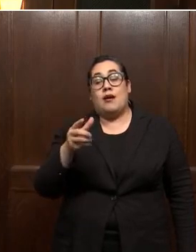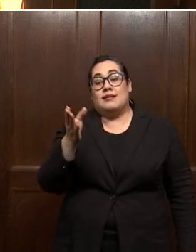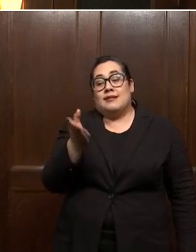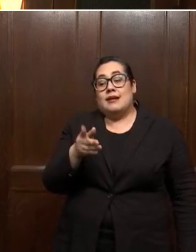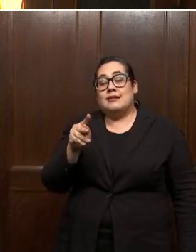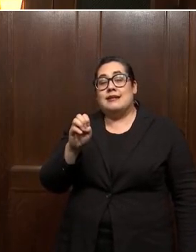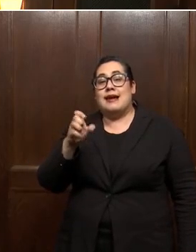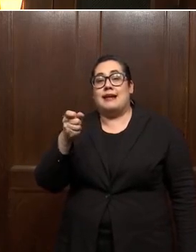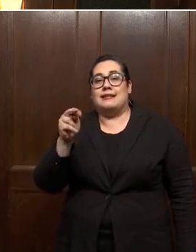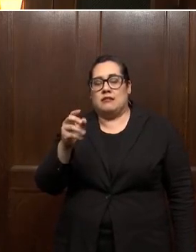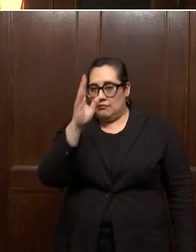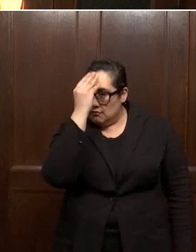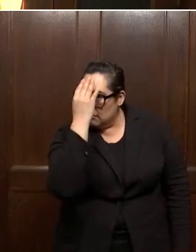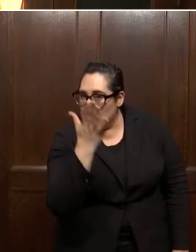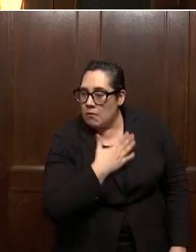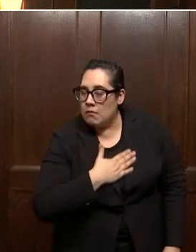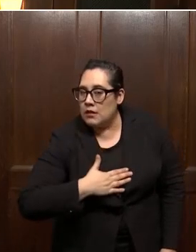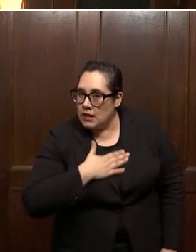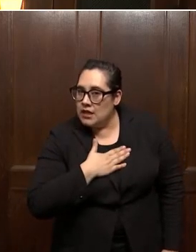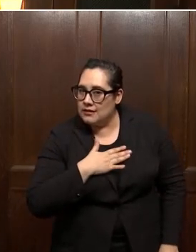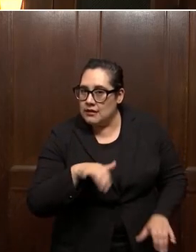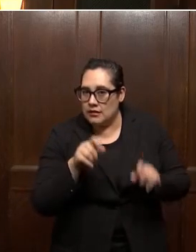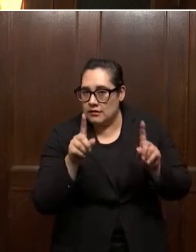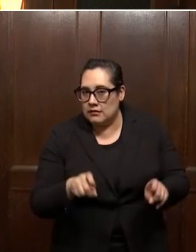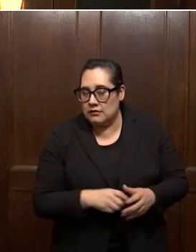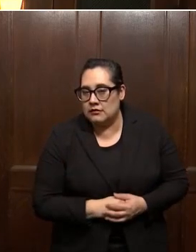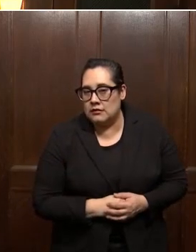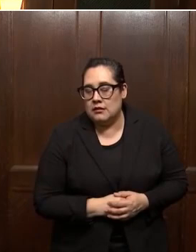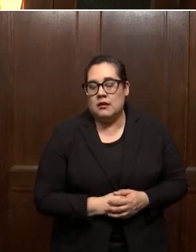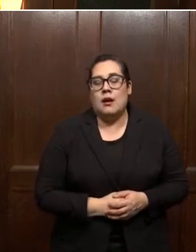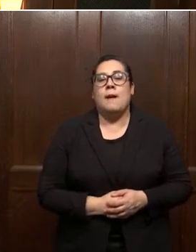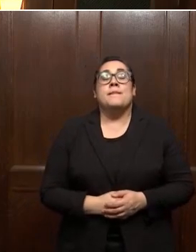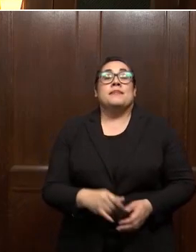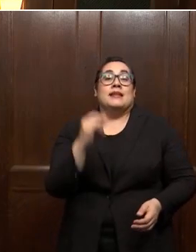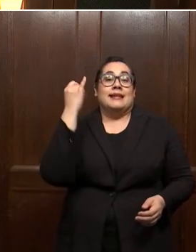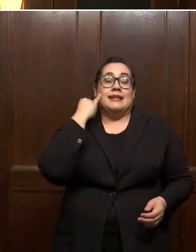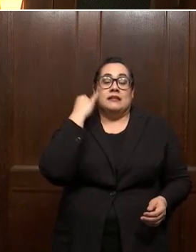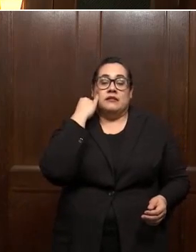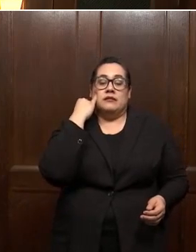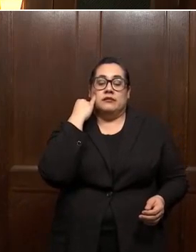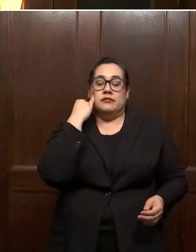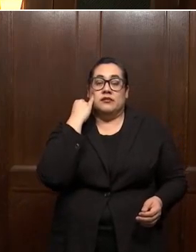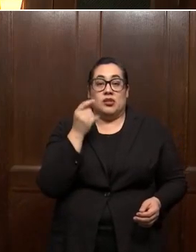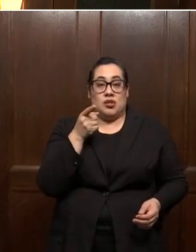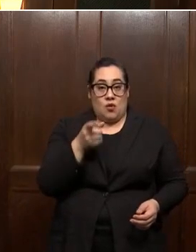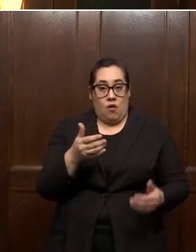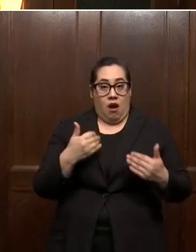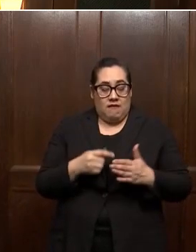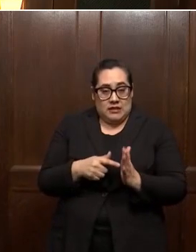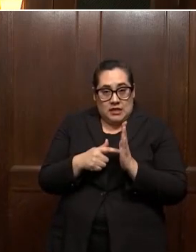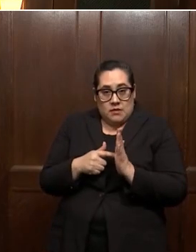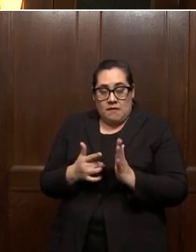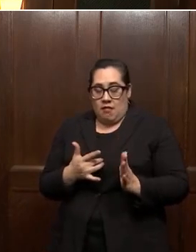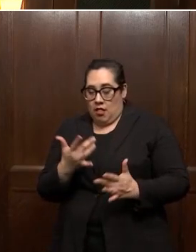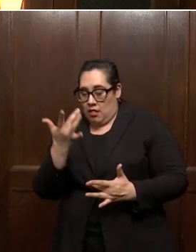coronavirus.lacity.org/testing. Y por favor, toma una prueba. Si tú tienes